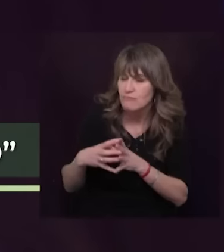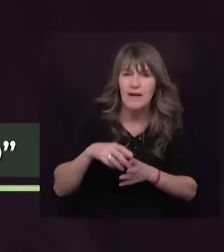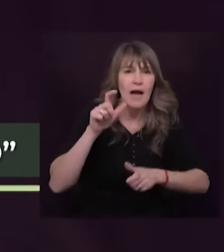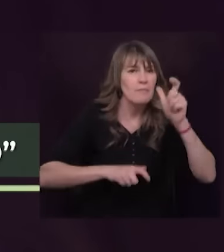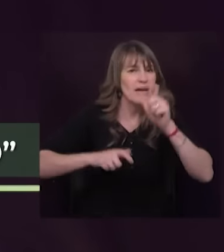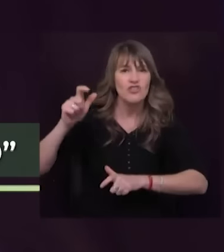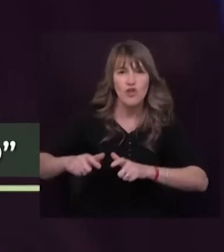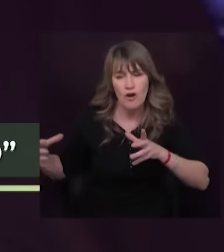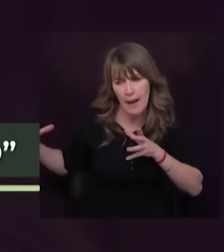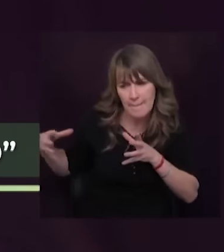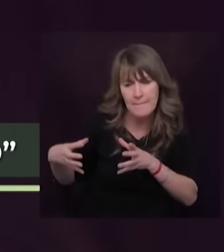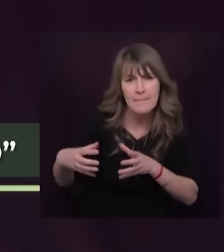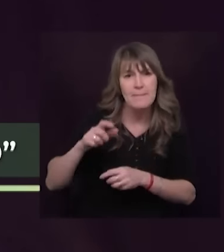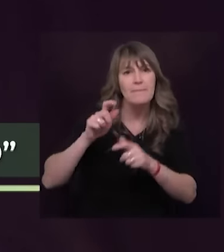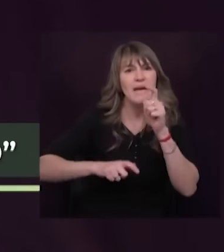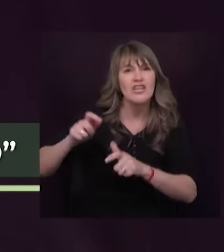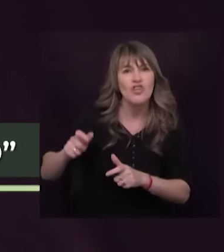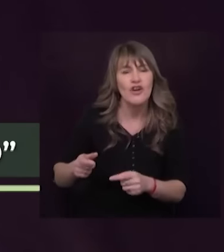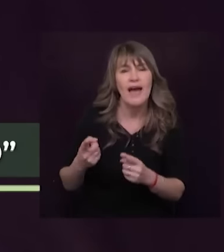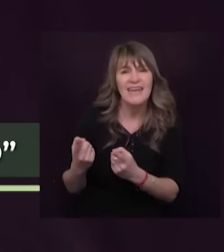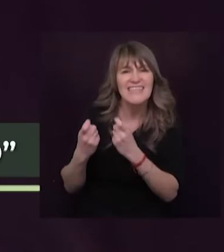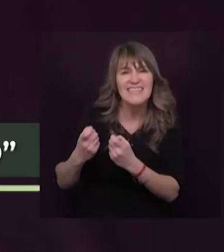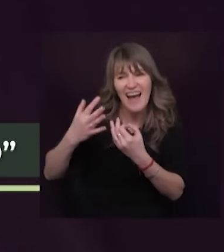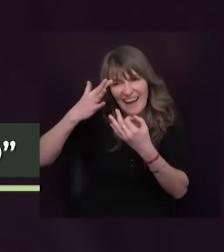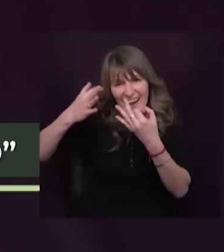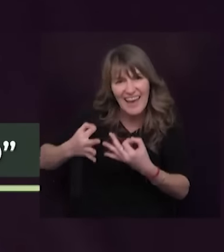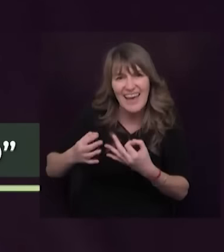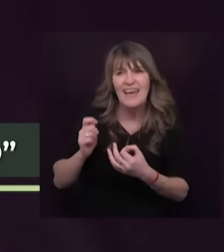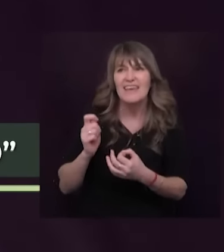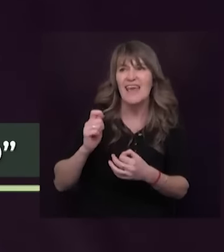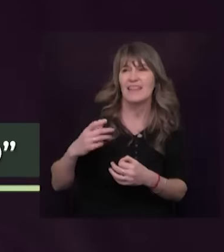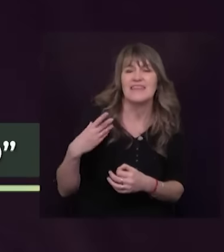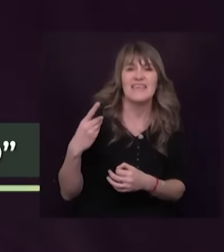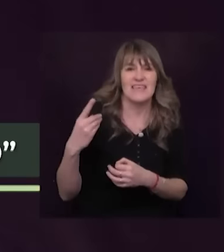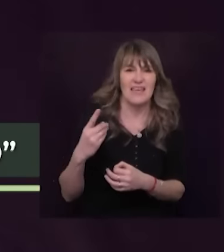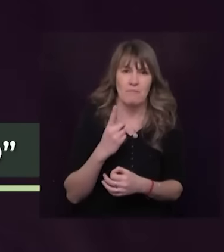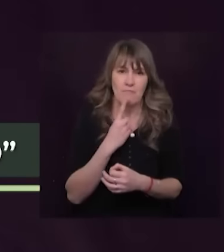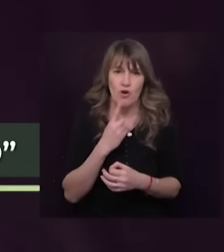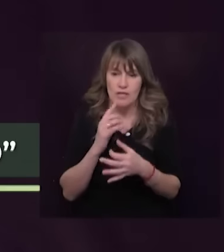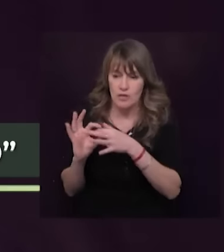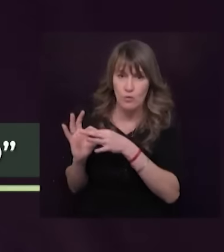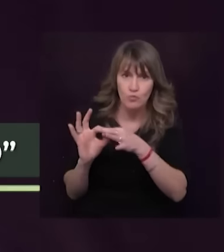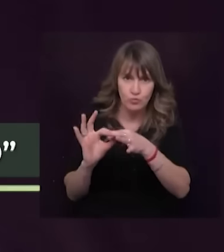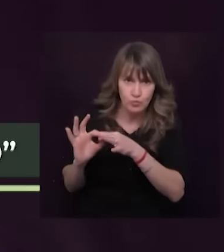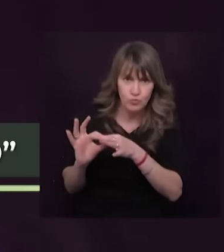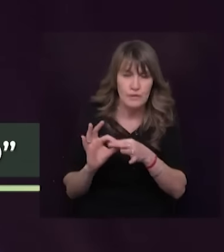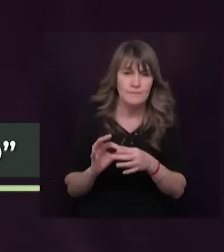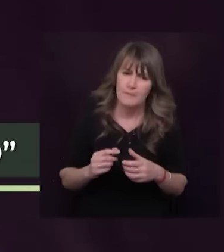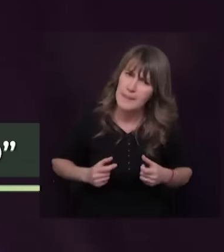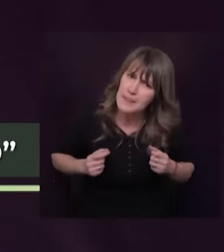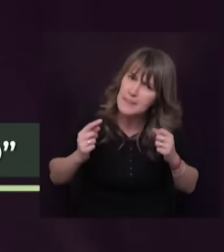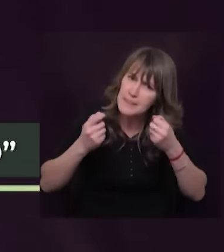y para eso el pueblo tiene que creer en la gente que lo dirige y los que dirigen tien que poner la carne en la